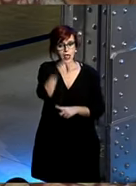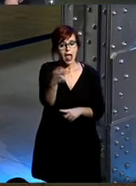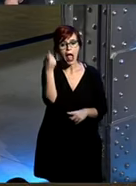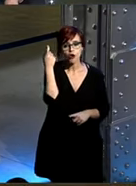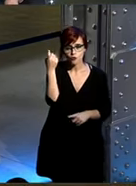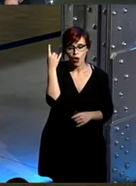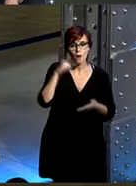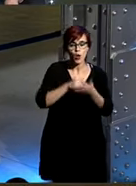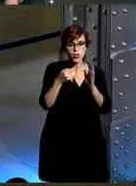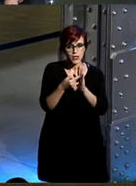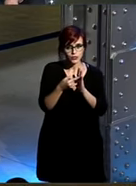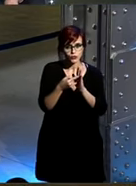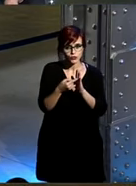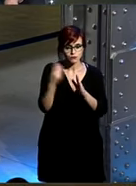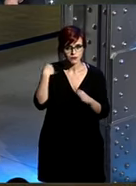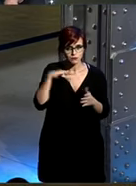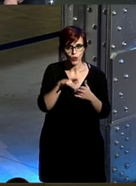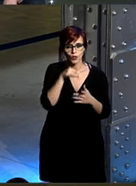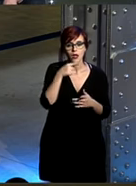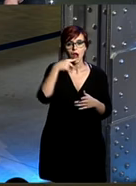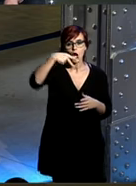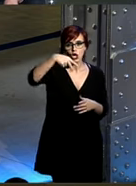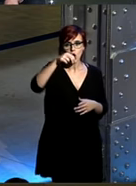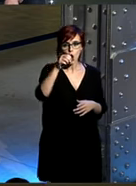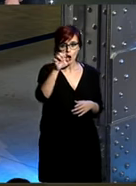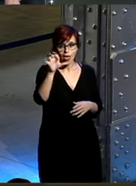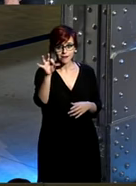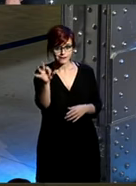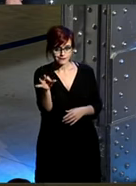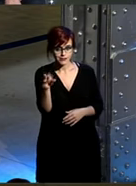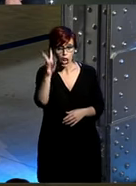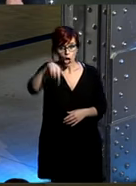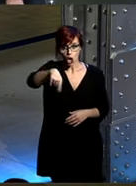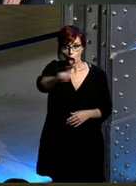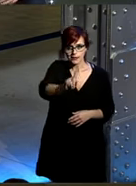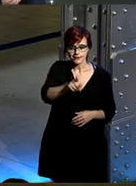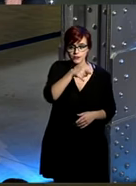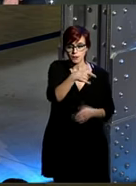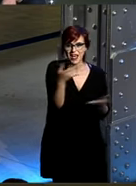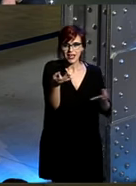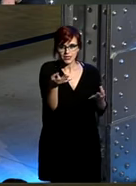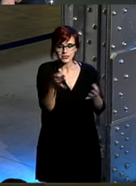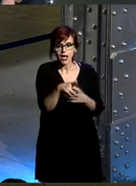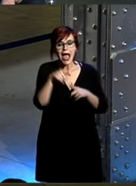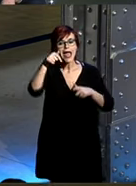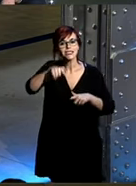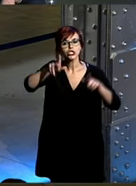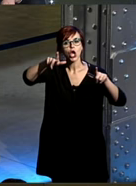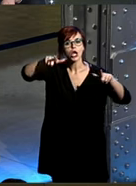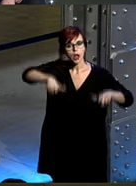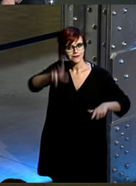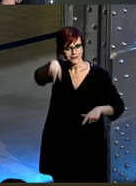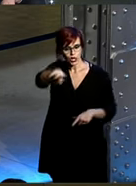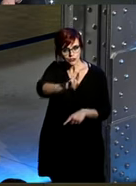las alumnas del proyecto Esto no es una era clase. una de las Porque tú alumnas. has dicho el NOES, pero hay mucha gente que no sabe lo que es eso. Esto no es una clase. Y nada,